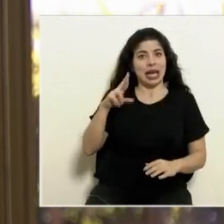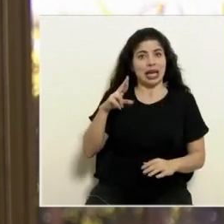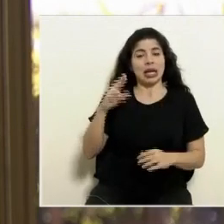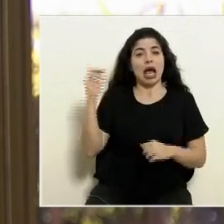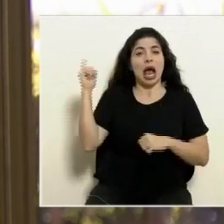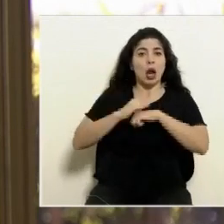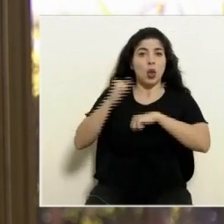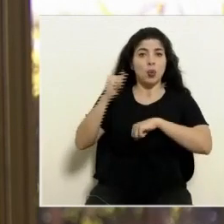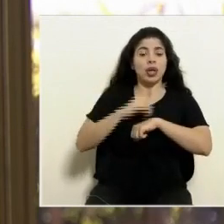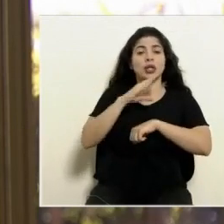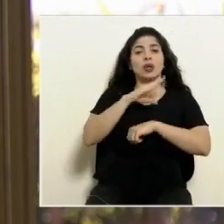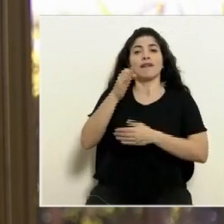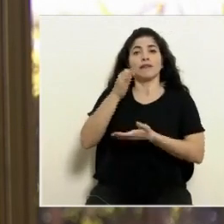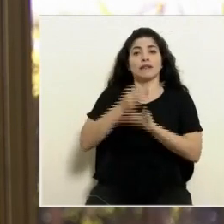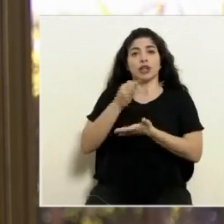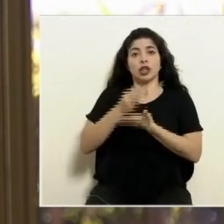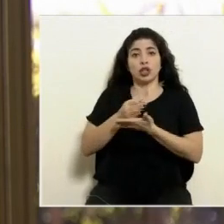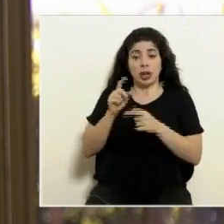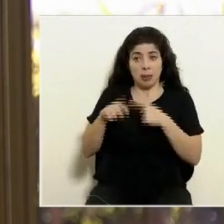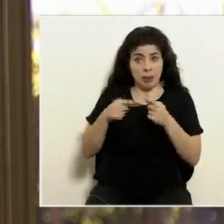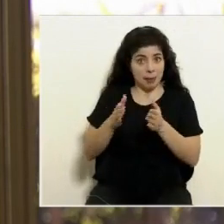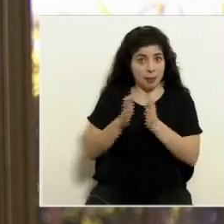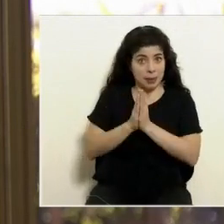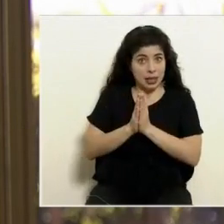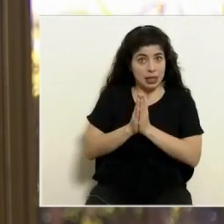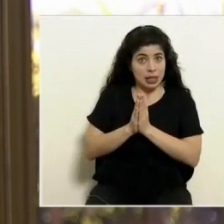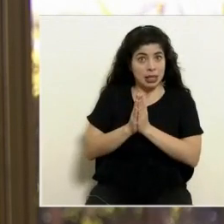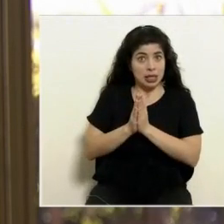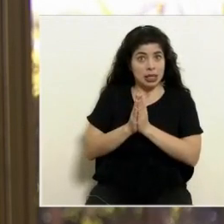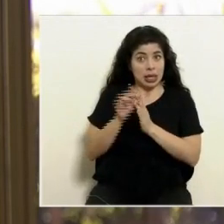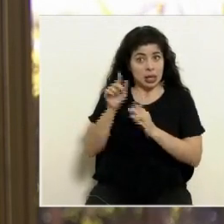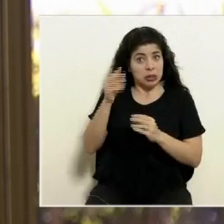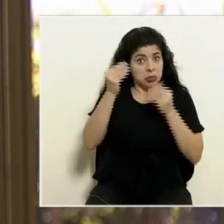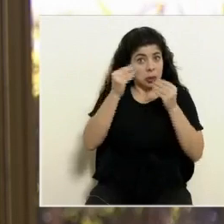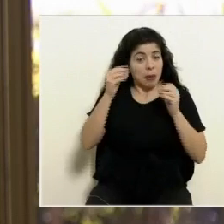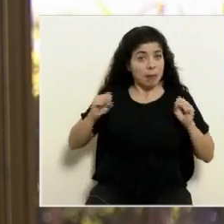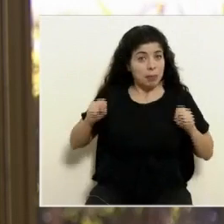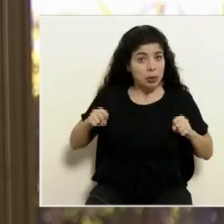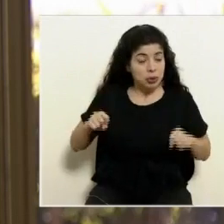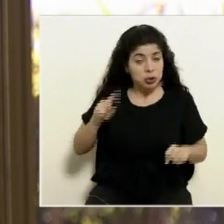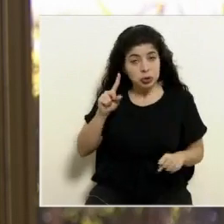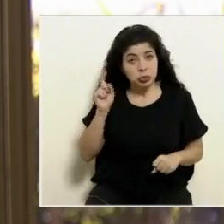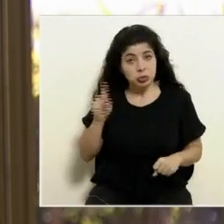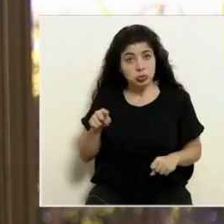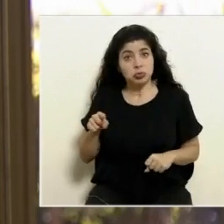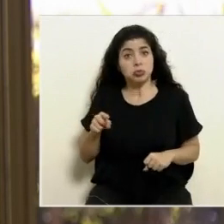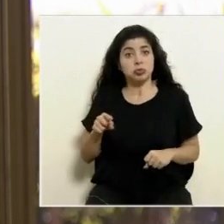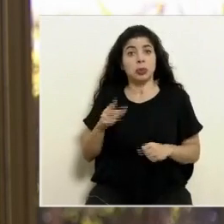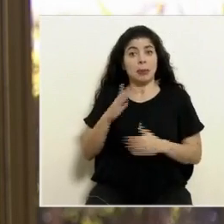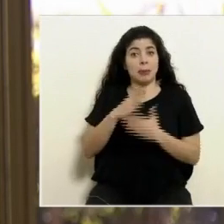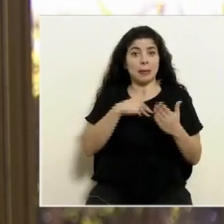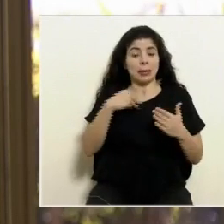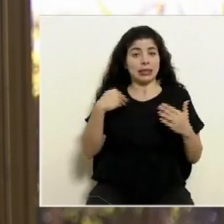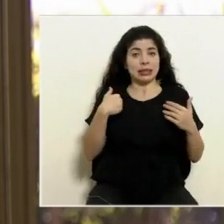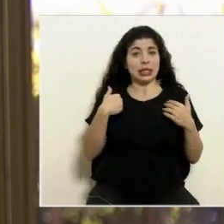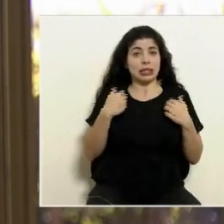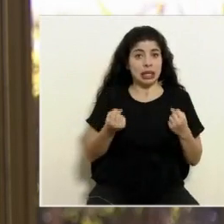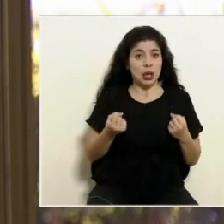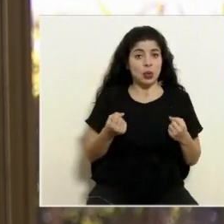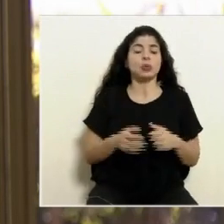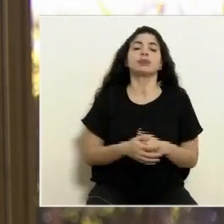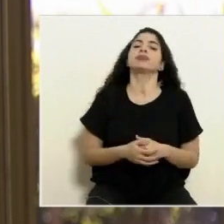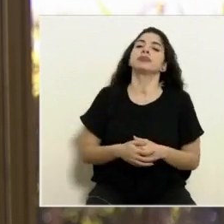puestos fronterizos terrestres. Y eso es una valoración que están haciendo de parte del Ministerio de